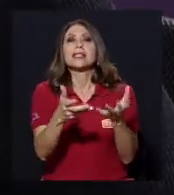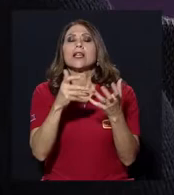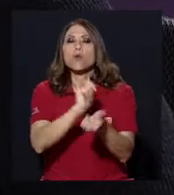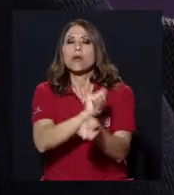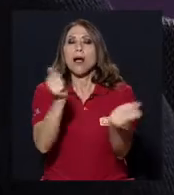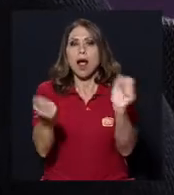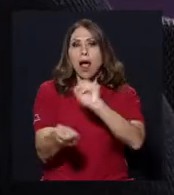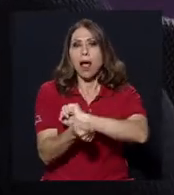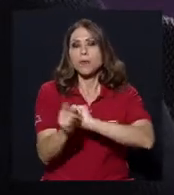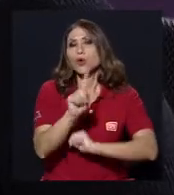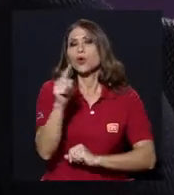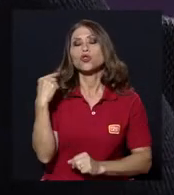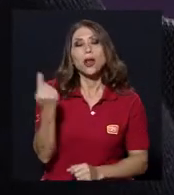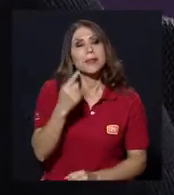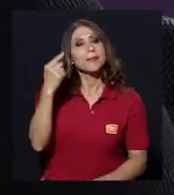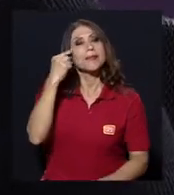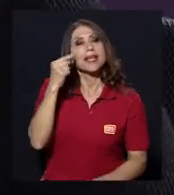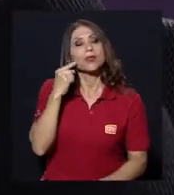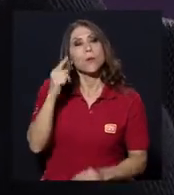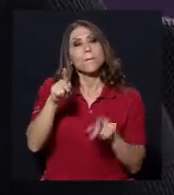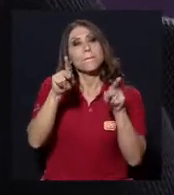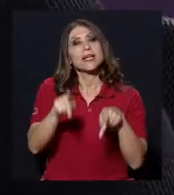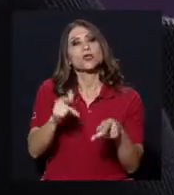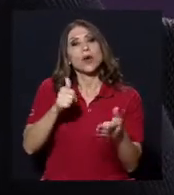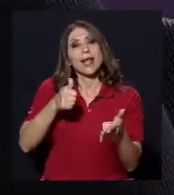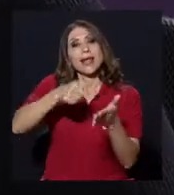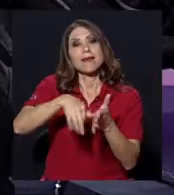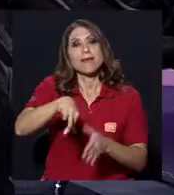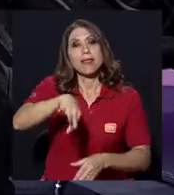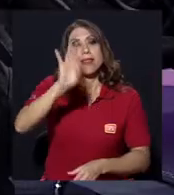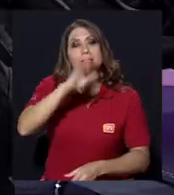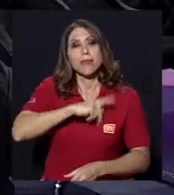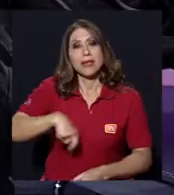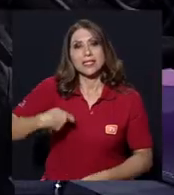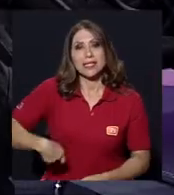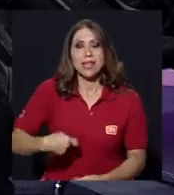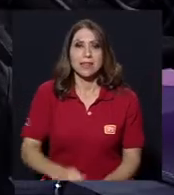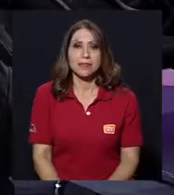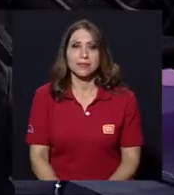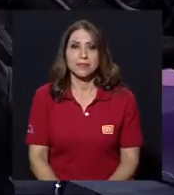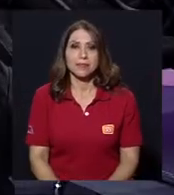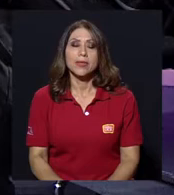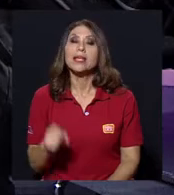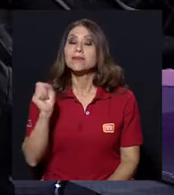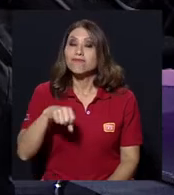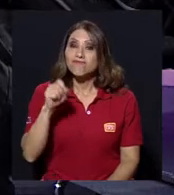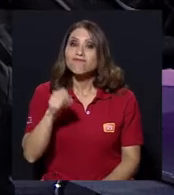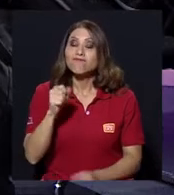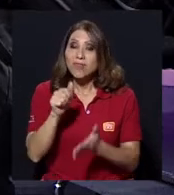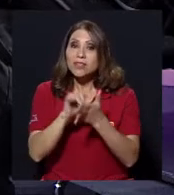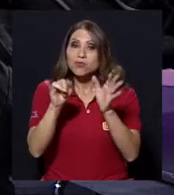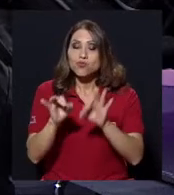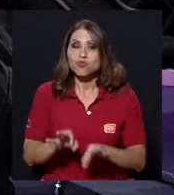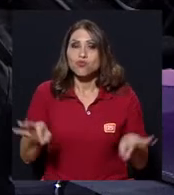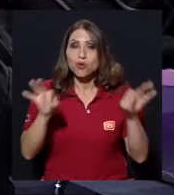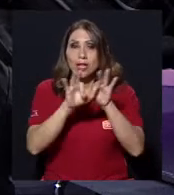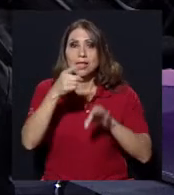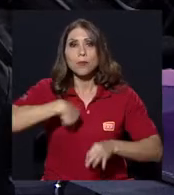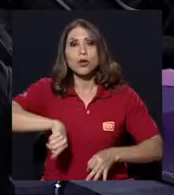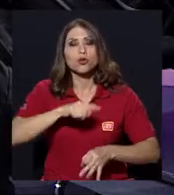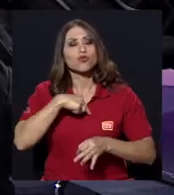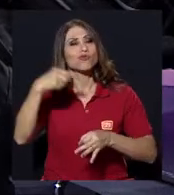ser electo presidente de la República. Sí, digamos, esto es muy importante porque nos planteamos cinco grandes ejes,